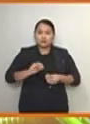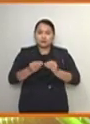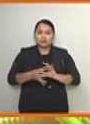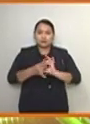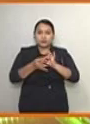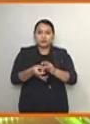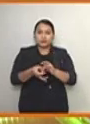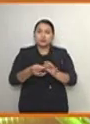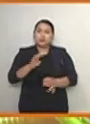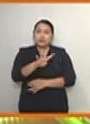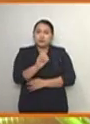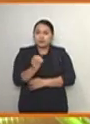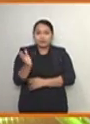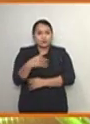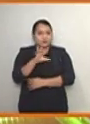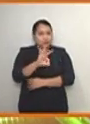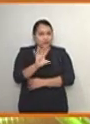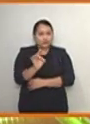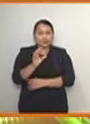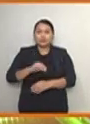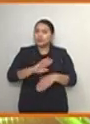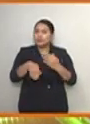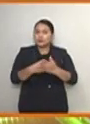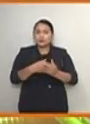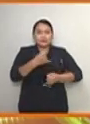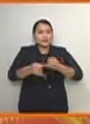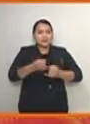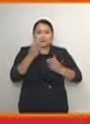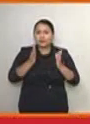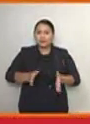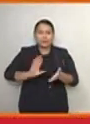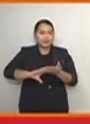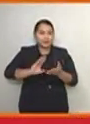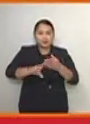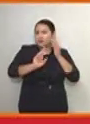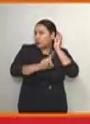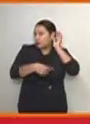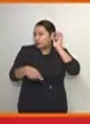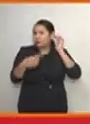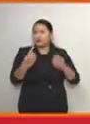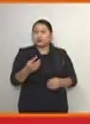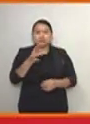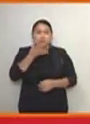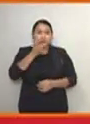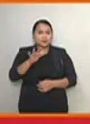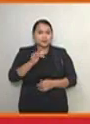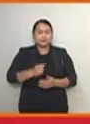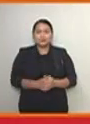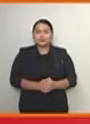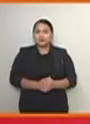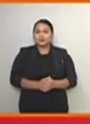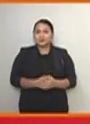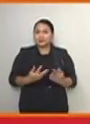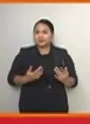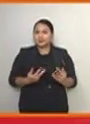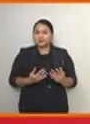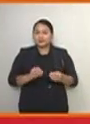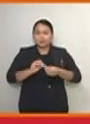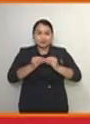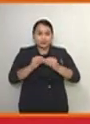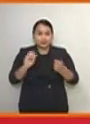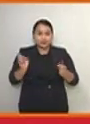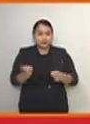cuarenta y noventa y ocho para todos los jugadores de +1 mucha suerte y el número afortunado